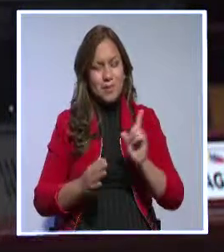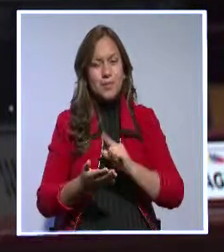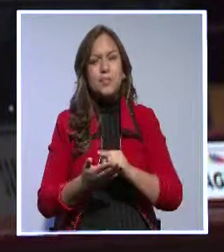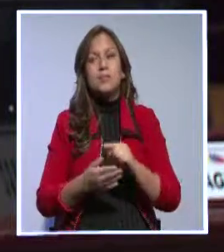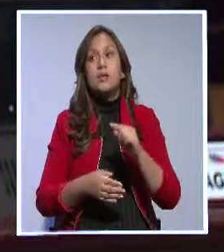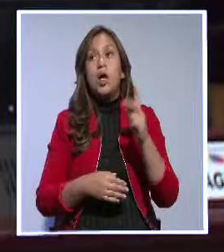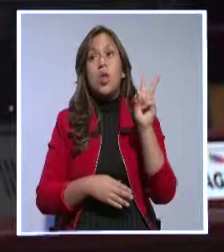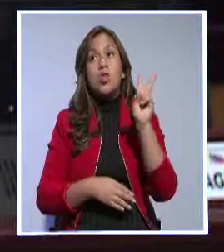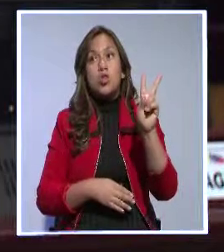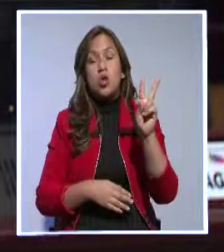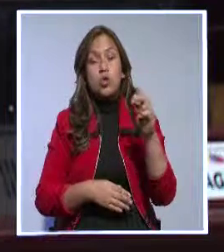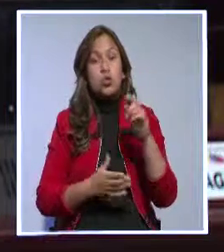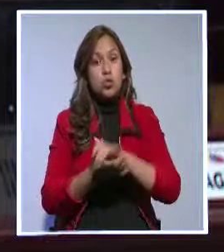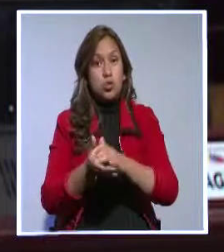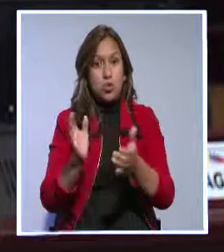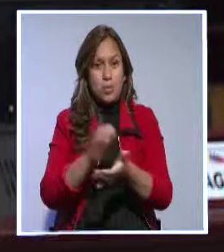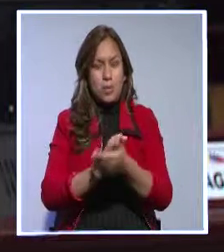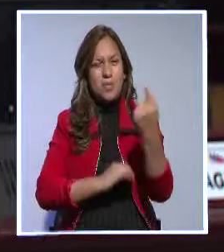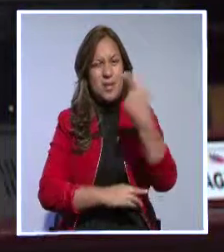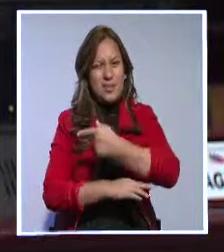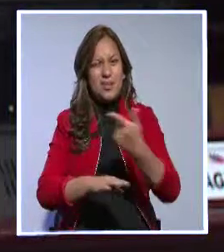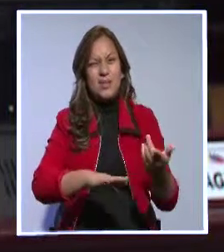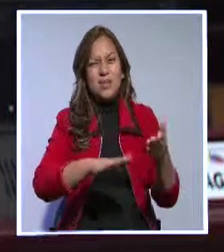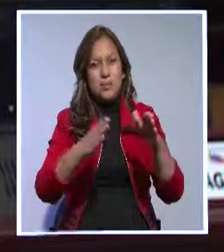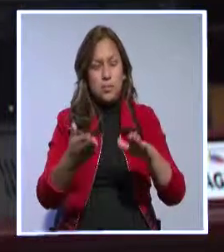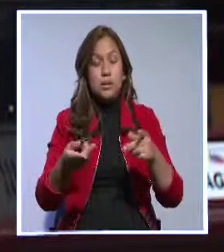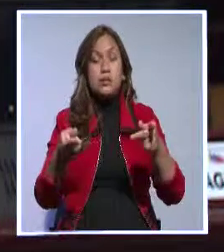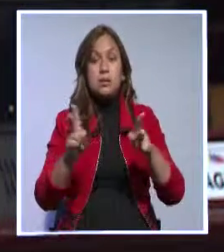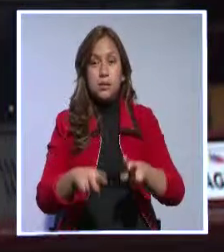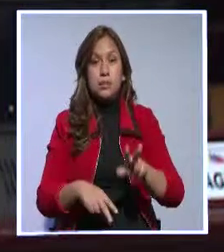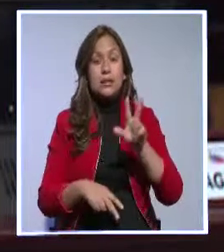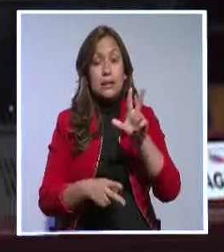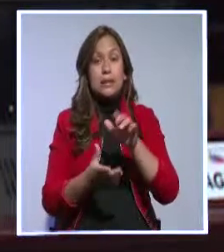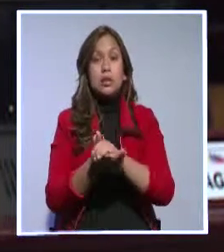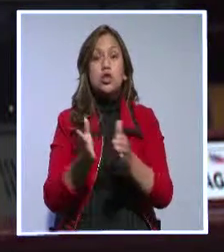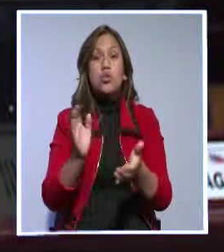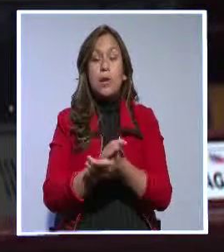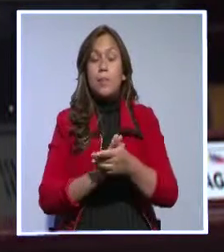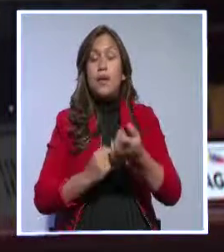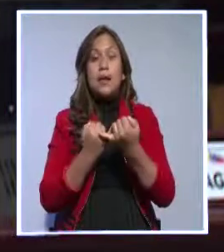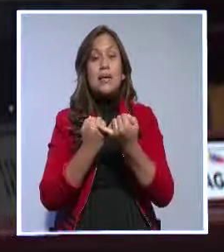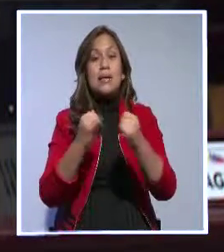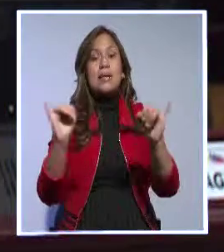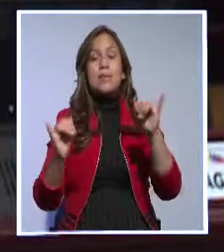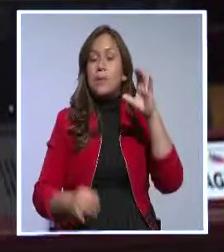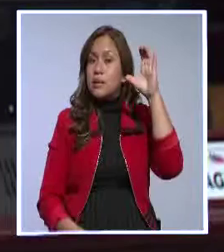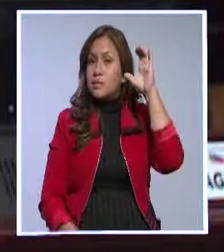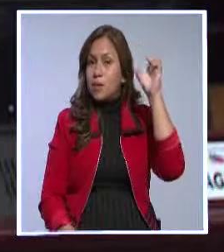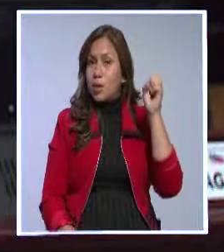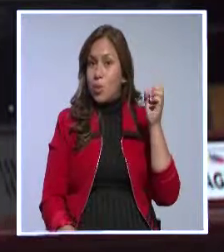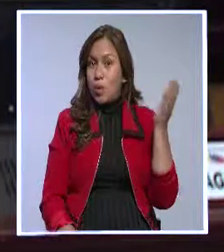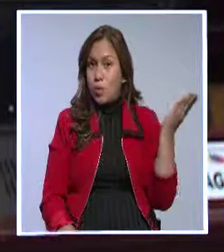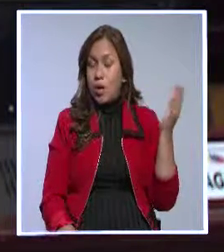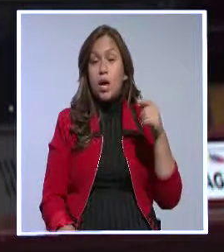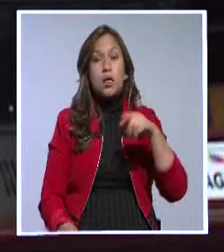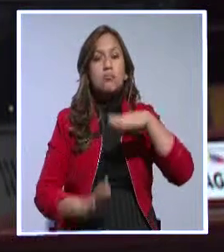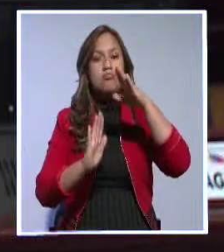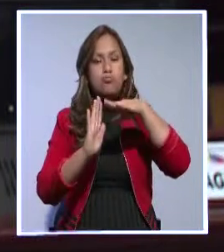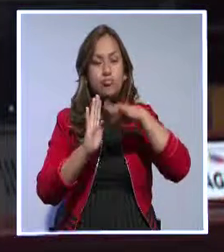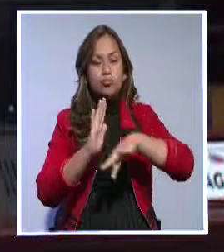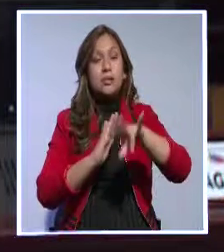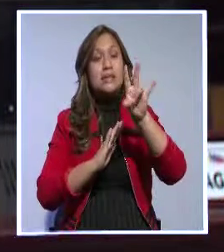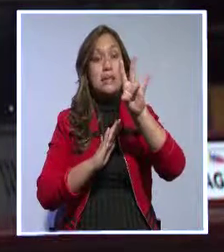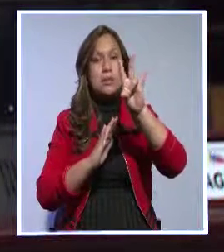noviembre y por la independencia de cuenca recordada del 3 de noviembre pasado permitieron una disminución de un 7% en el promedio diario